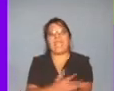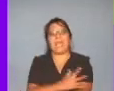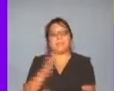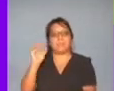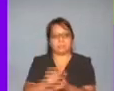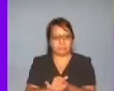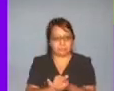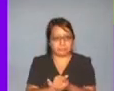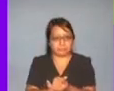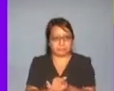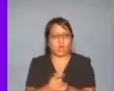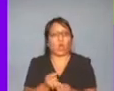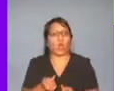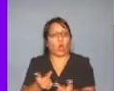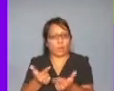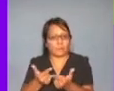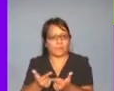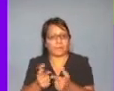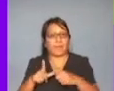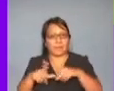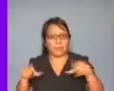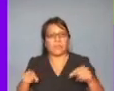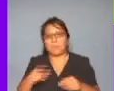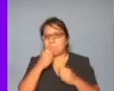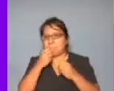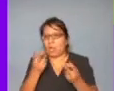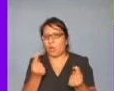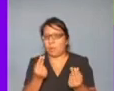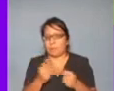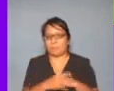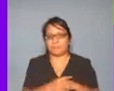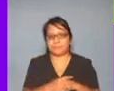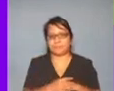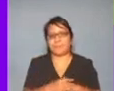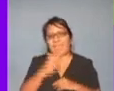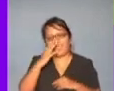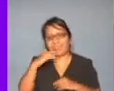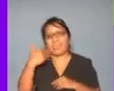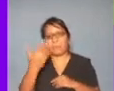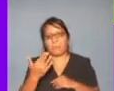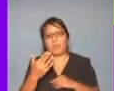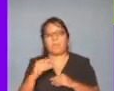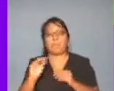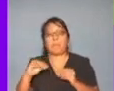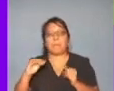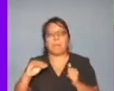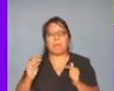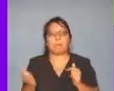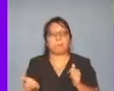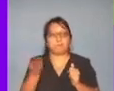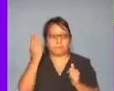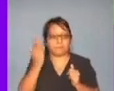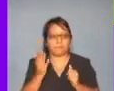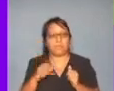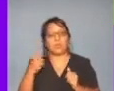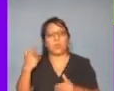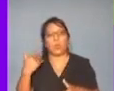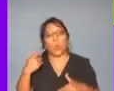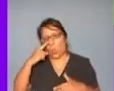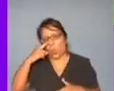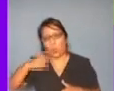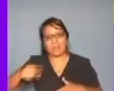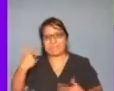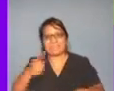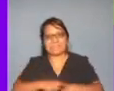menos en 2 meses de anticipación son las mejores tarifas. De ahí ya empiezan a subir, y cuando lo hacemos a último momento sí son tarifas